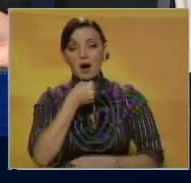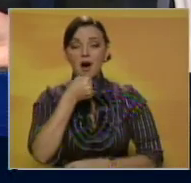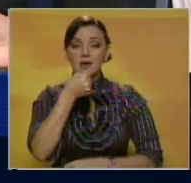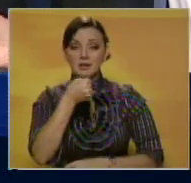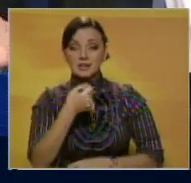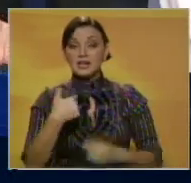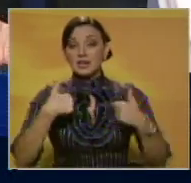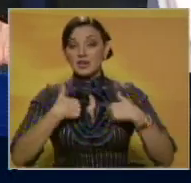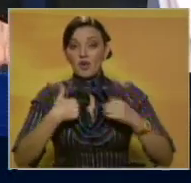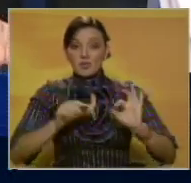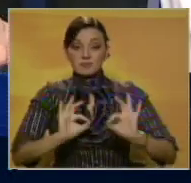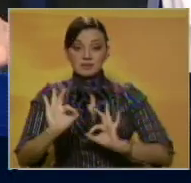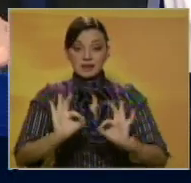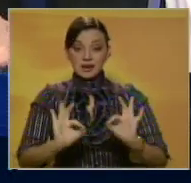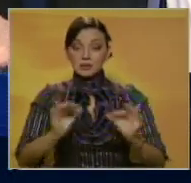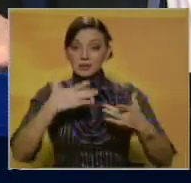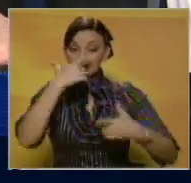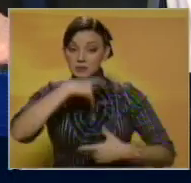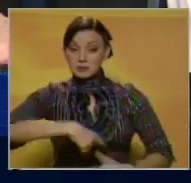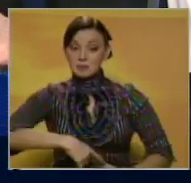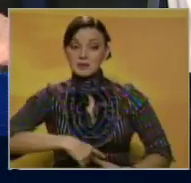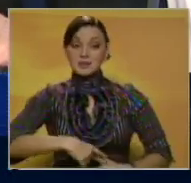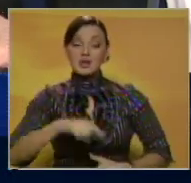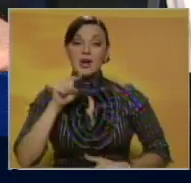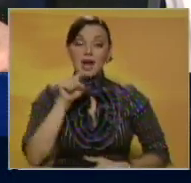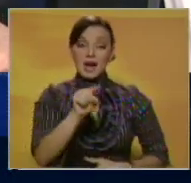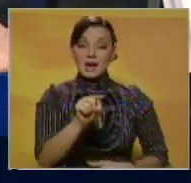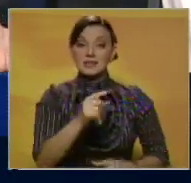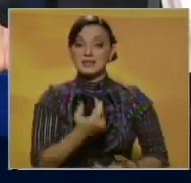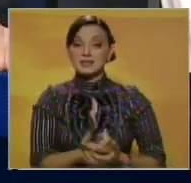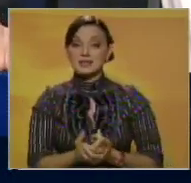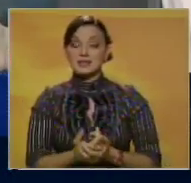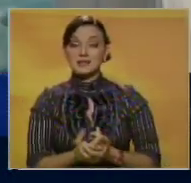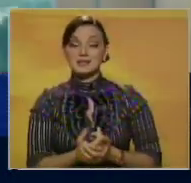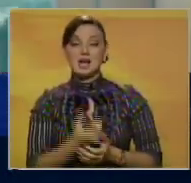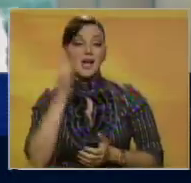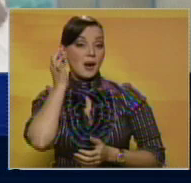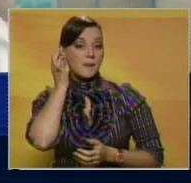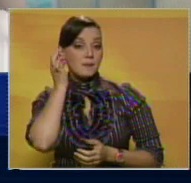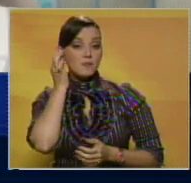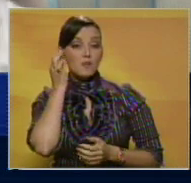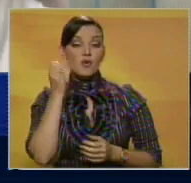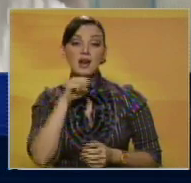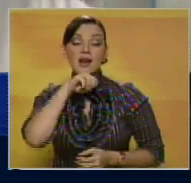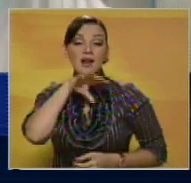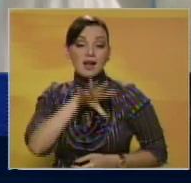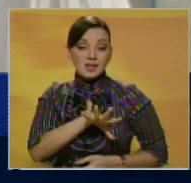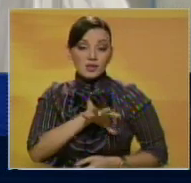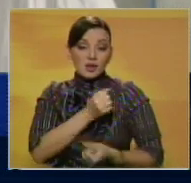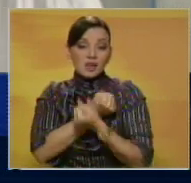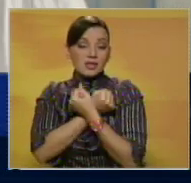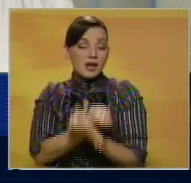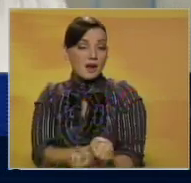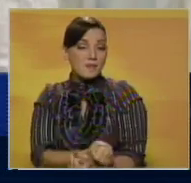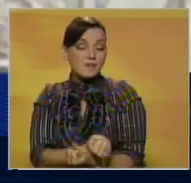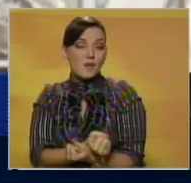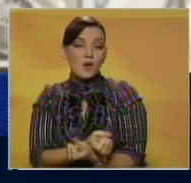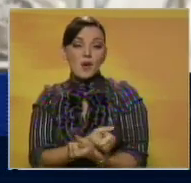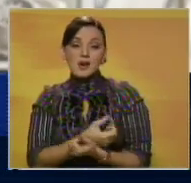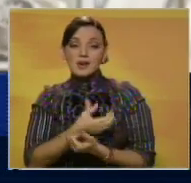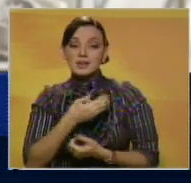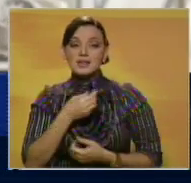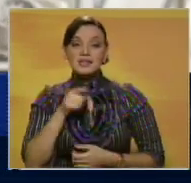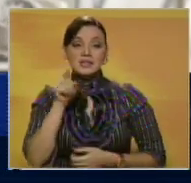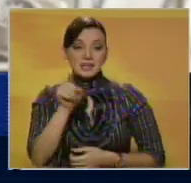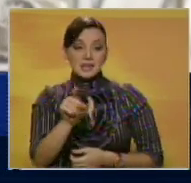se vio envuelto mi personaje para representar a esa, a esa protagonista de esa historia de amor tan puro, tan genuino, como